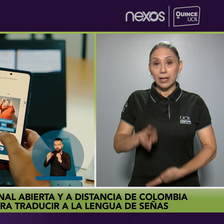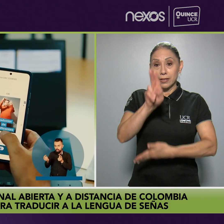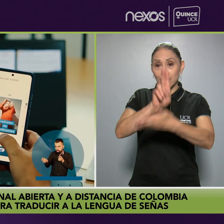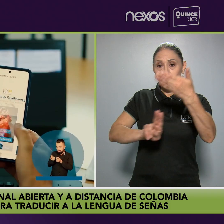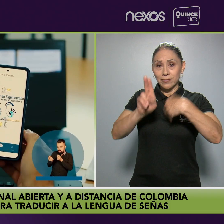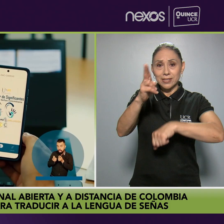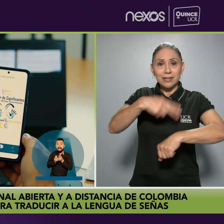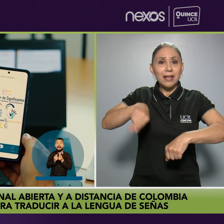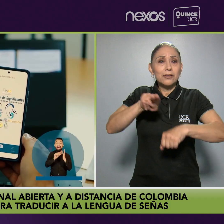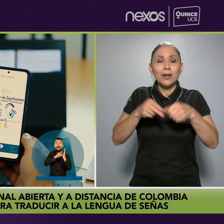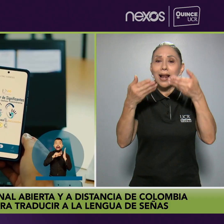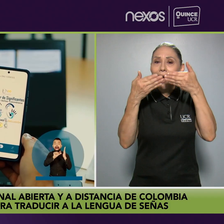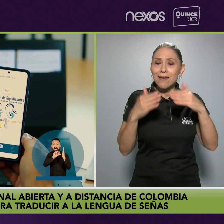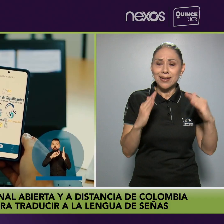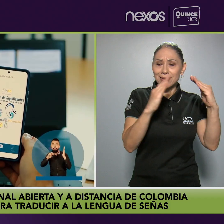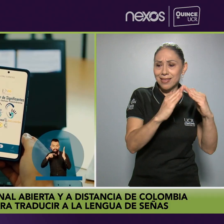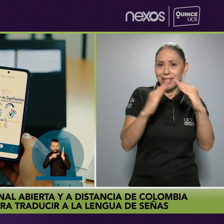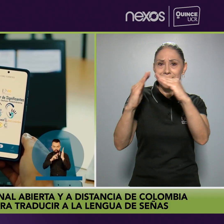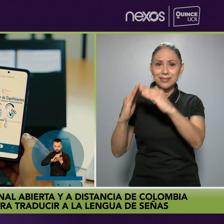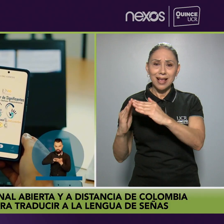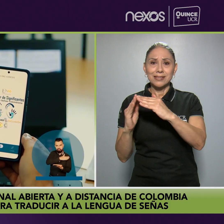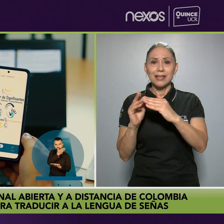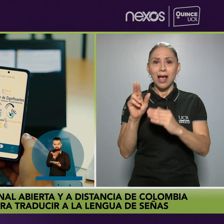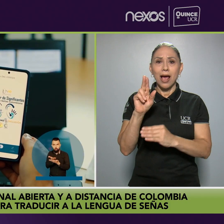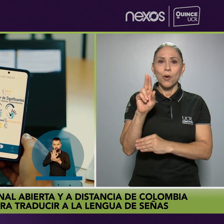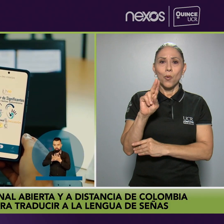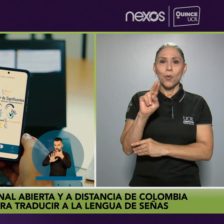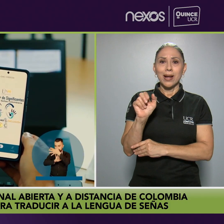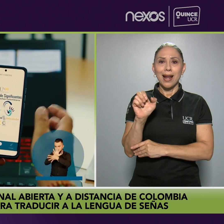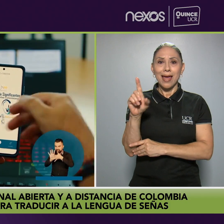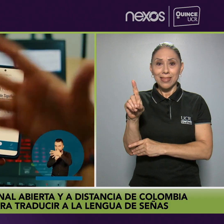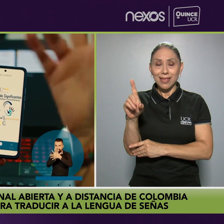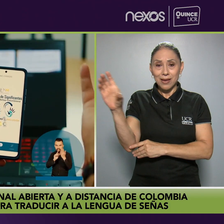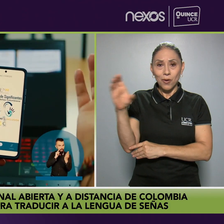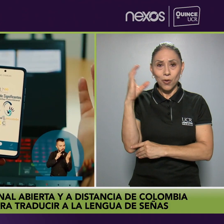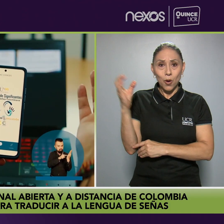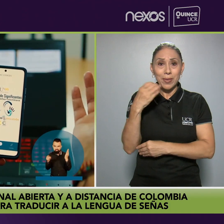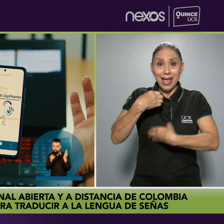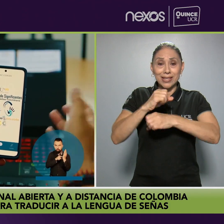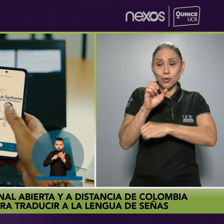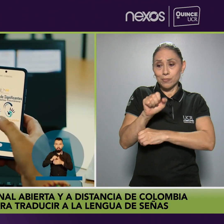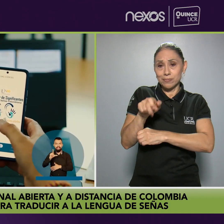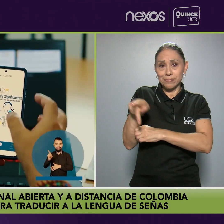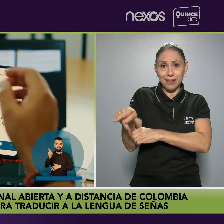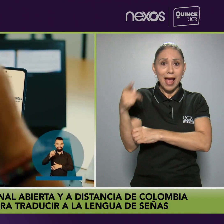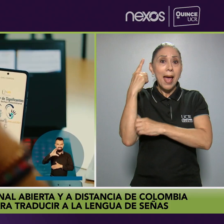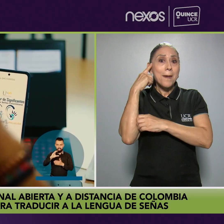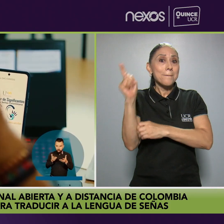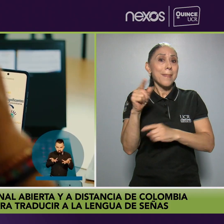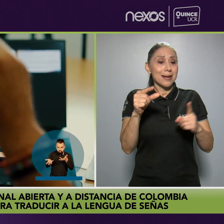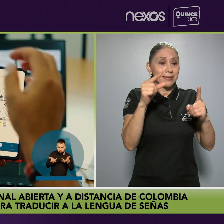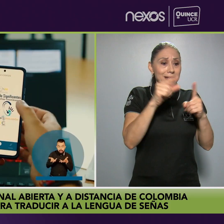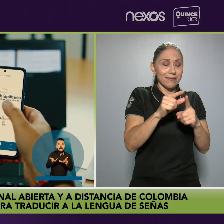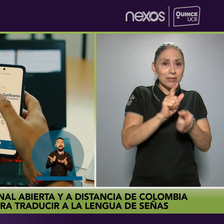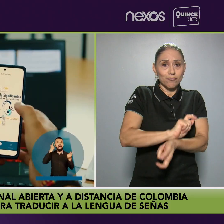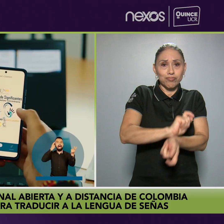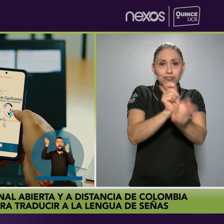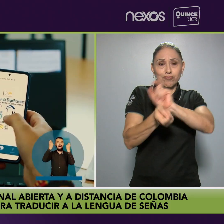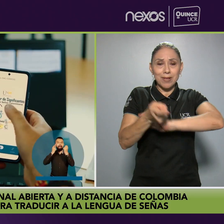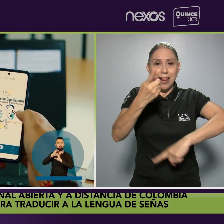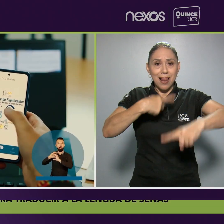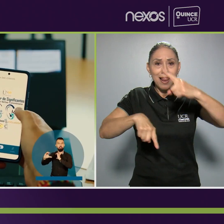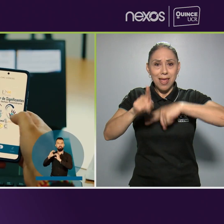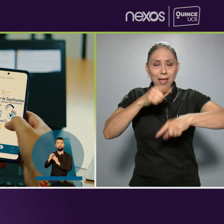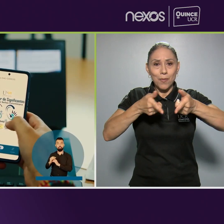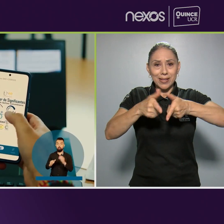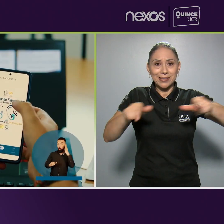Universidad Nacional Abierta y a Distancia UNAT en Colombia desarrolló un aplicativo para la traducción de significantes a la lengua de señas